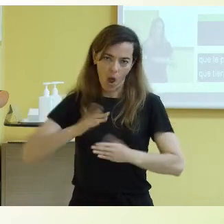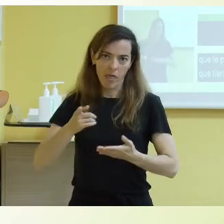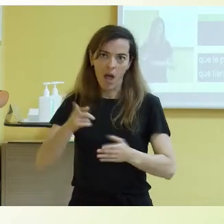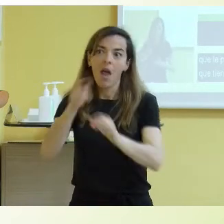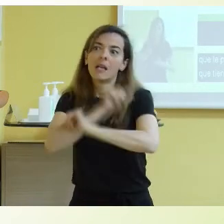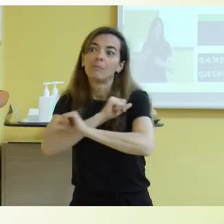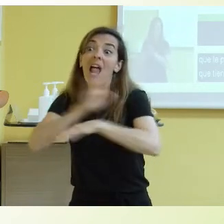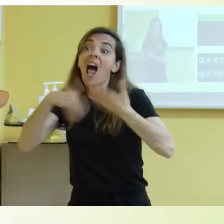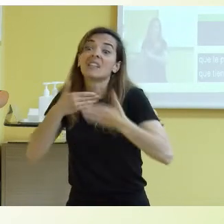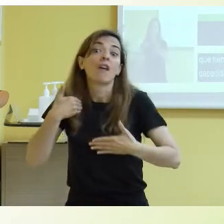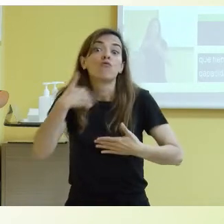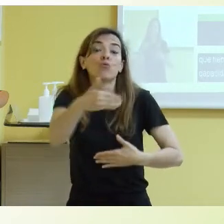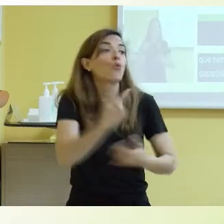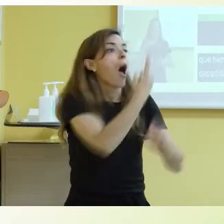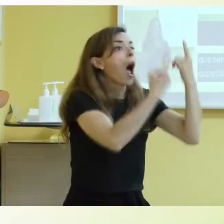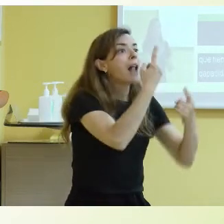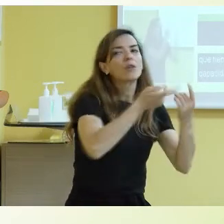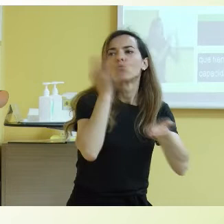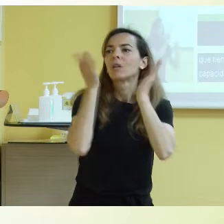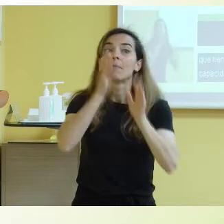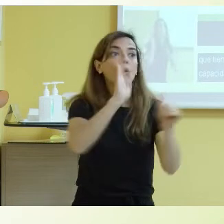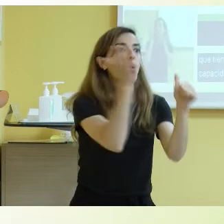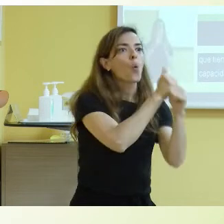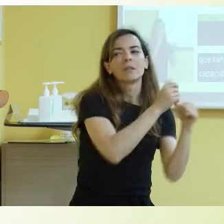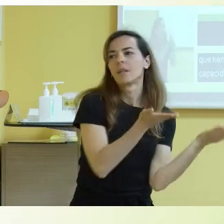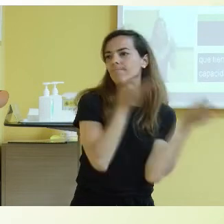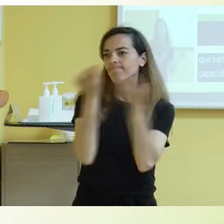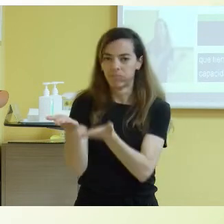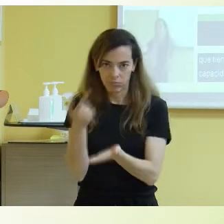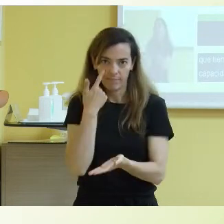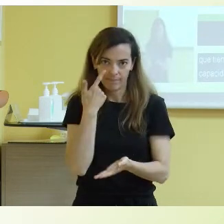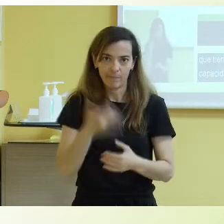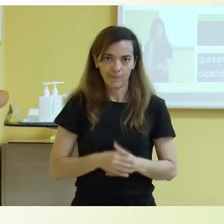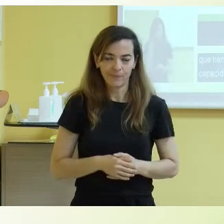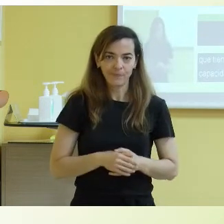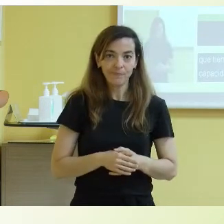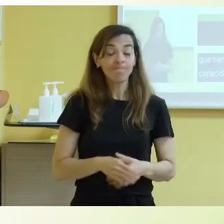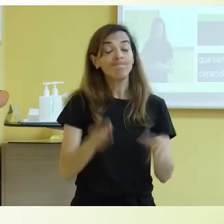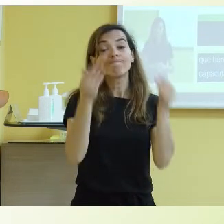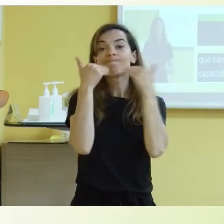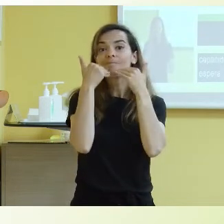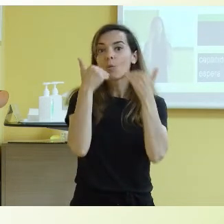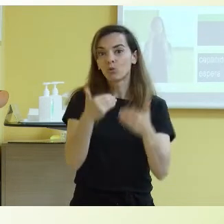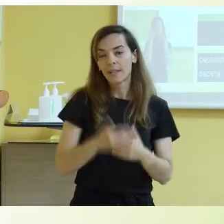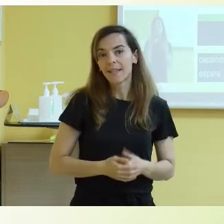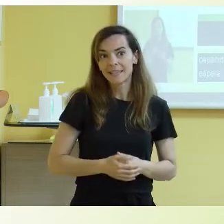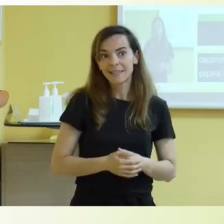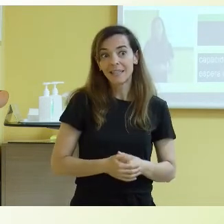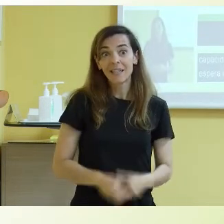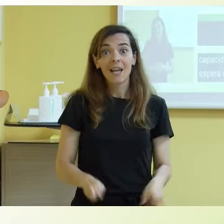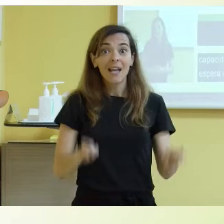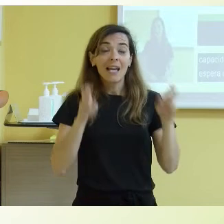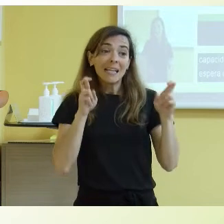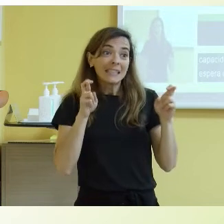alguien encuentre un tratamiento y descubra realmente cuáles son las posibilidades de todo esto. Bueno, pues muchas gracias. Espero que nos haya